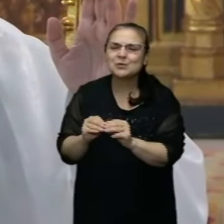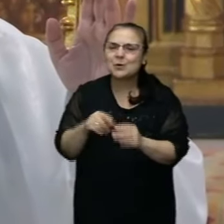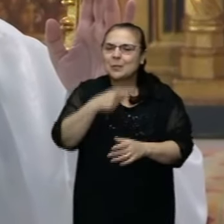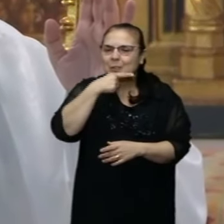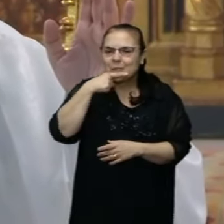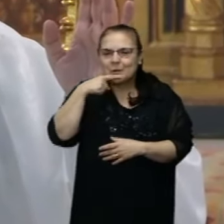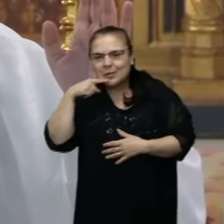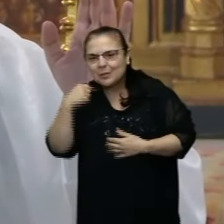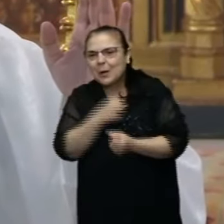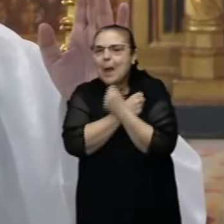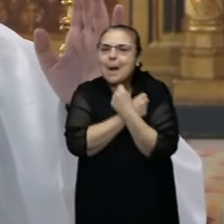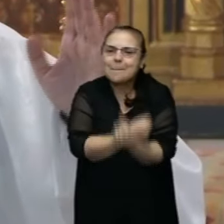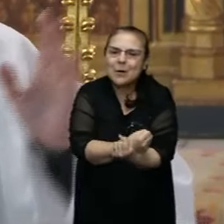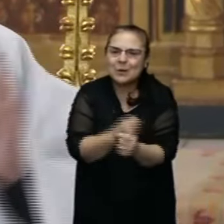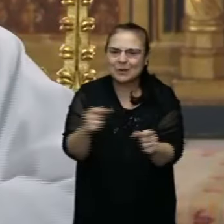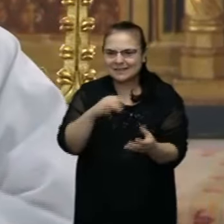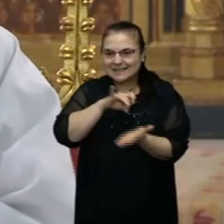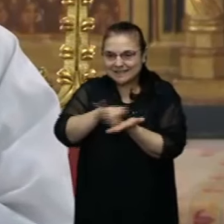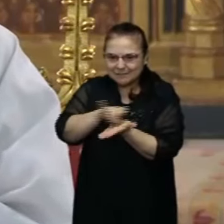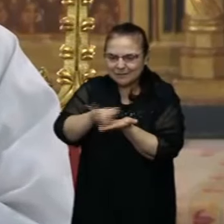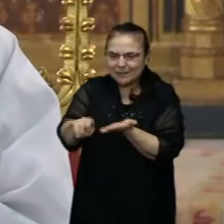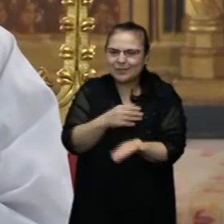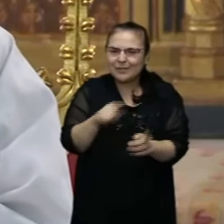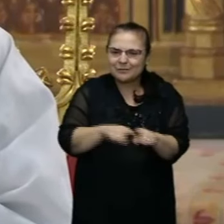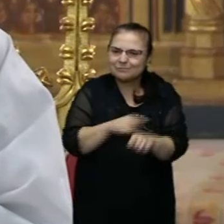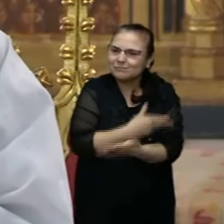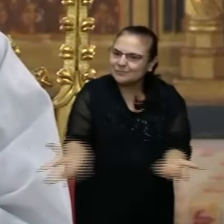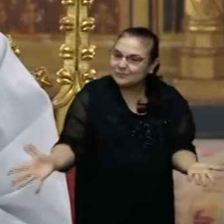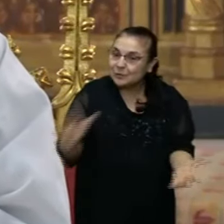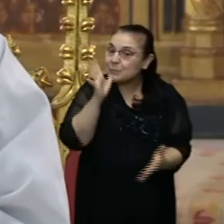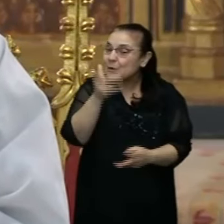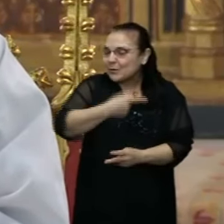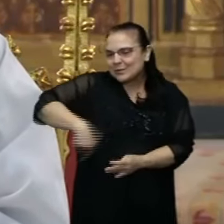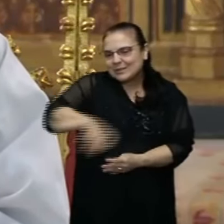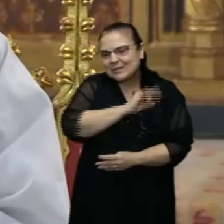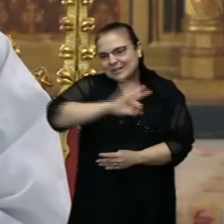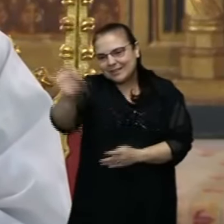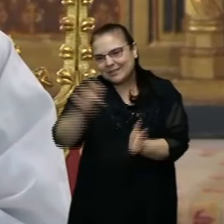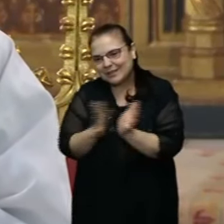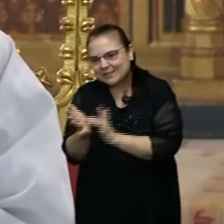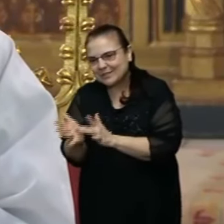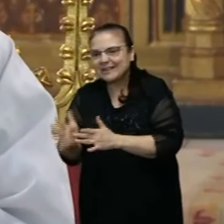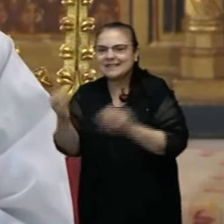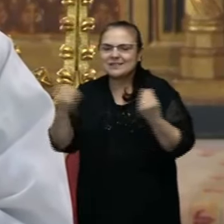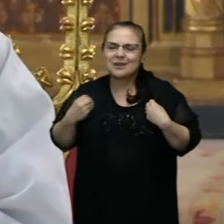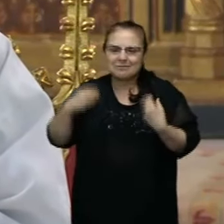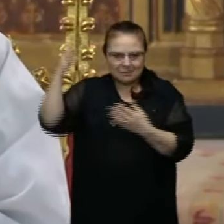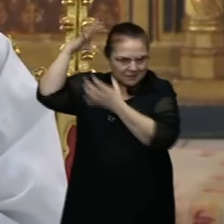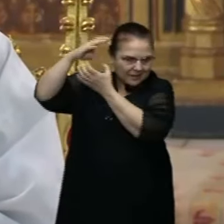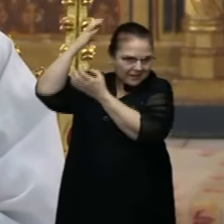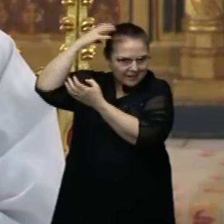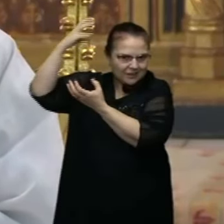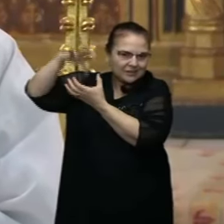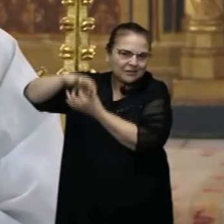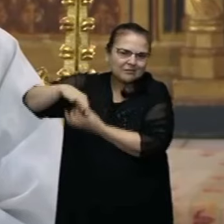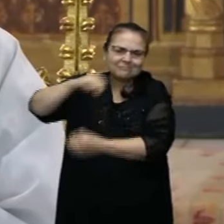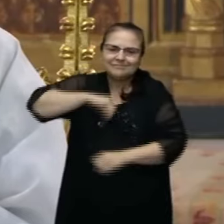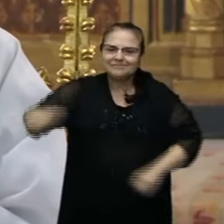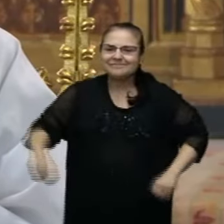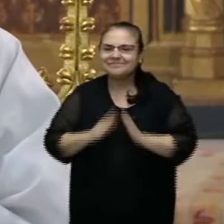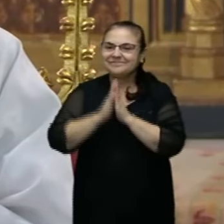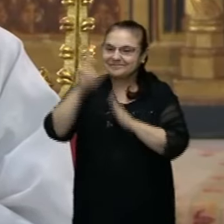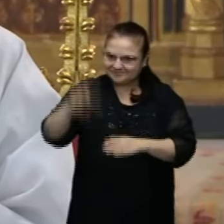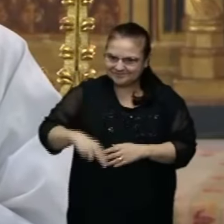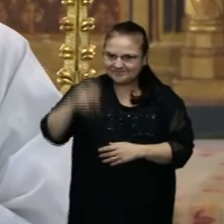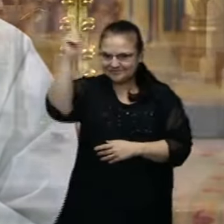el servicio a los hermanos. Por nuestro Señor Jesucristo, tu Hijo, que vive y reina contigo en la unidad del Espíritu Santo y es